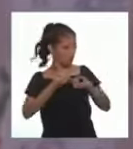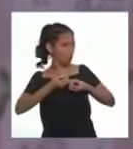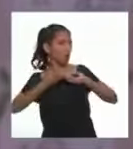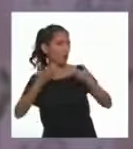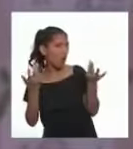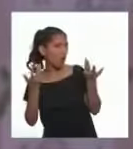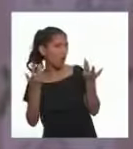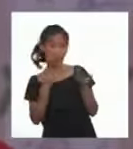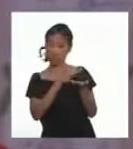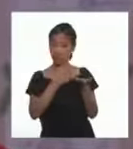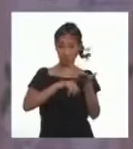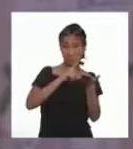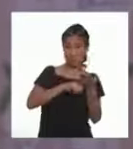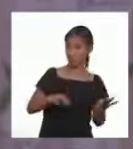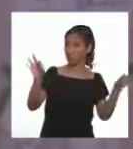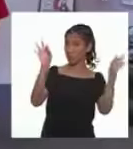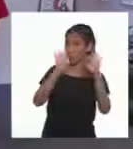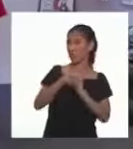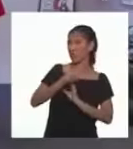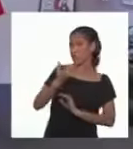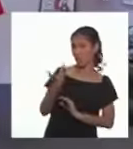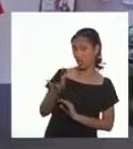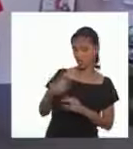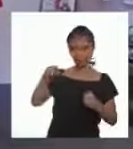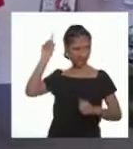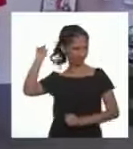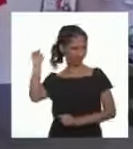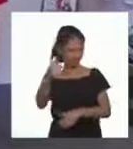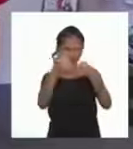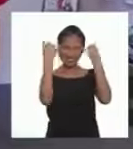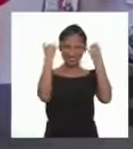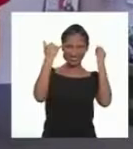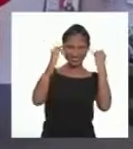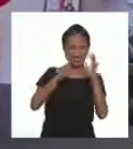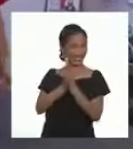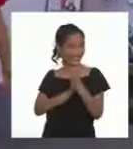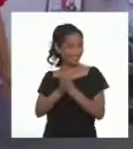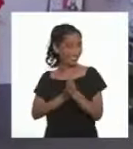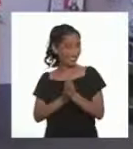y por qué son tan especiales para nosotros. ¡Me parece una gran idea!